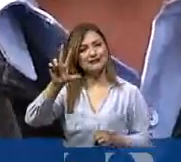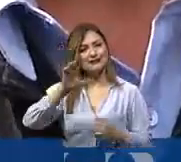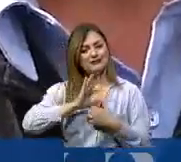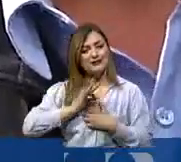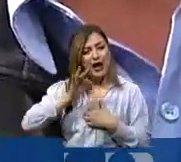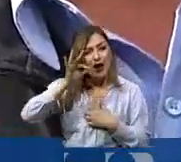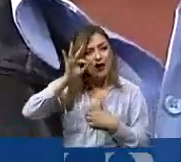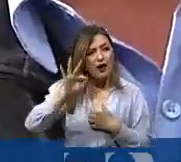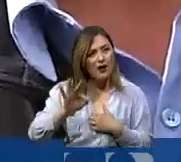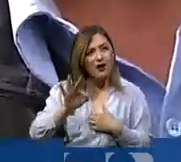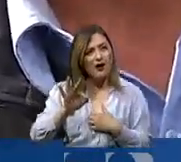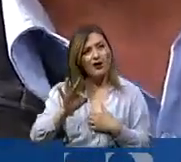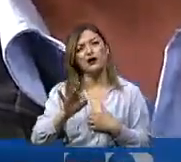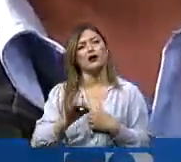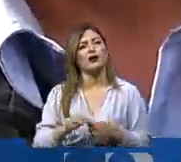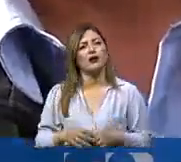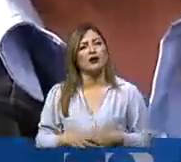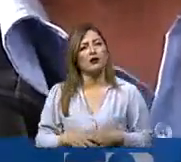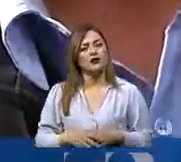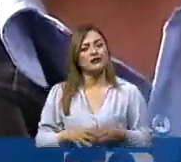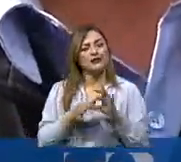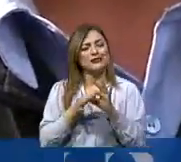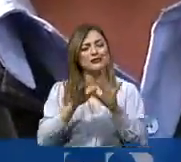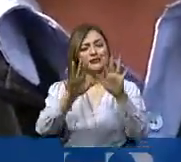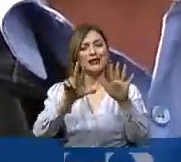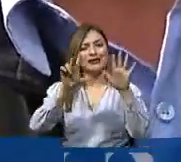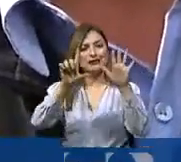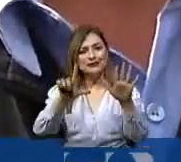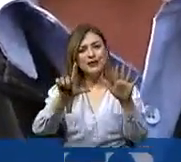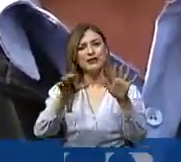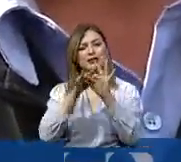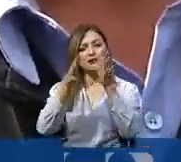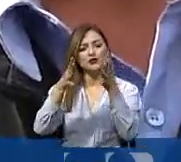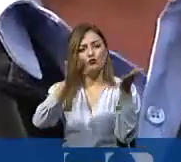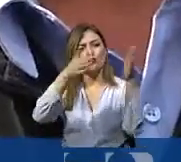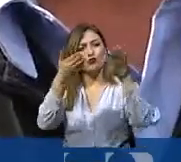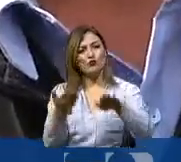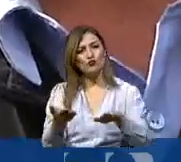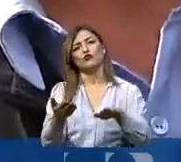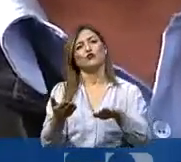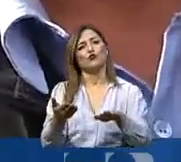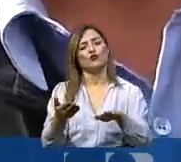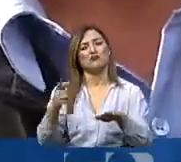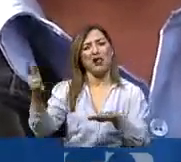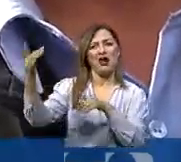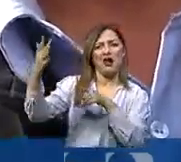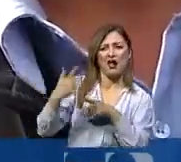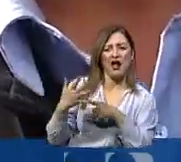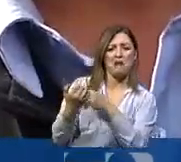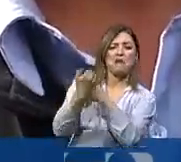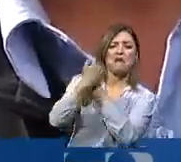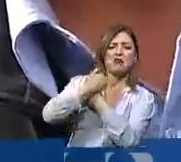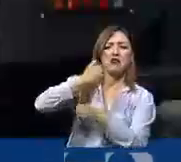pandemia. Pasamos en esta pandemia. Compañeros, 17 compañeros murieron. Y no merecemos este trato. ¡Ay, Emaseo,